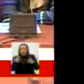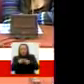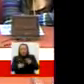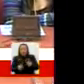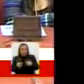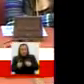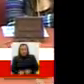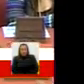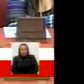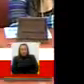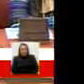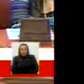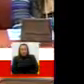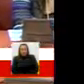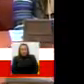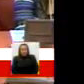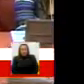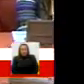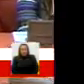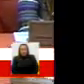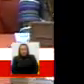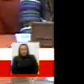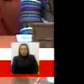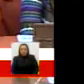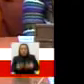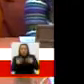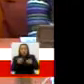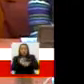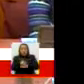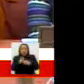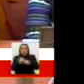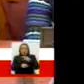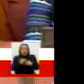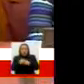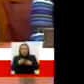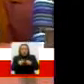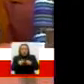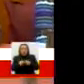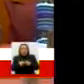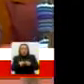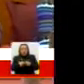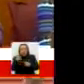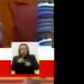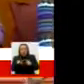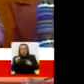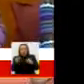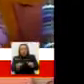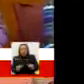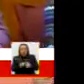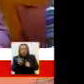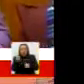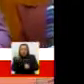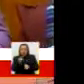congresista decidí ingresar al mundo virtual, al mundo del Twitter, pero no quedarme en esa